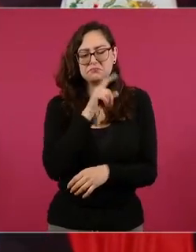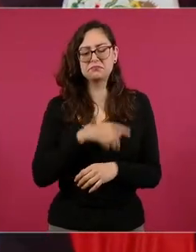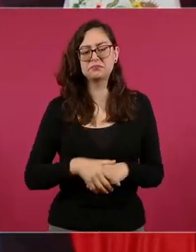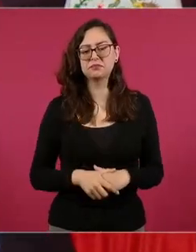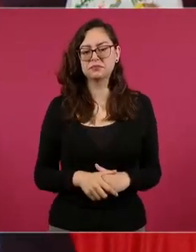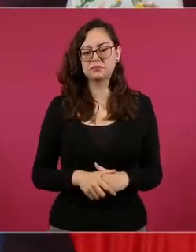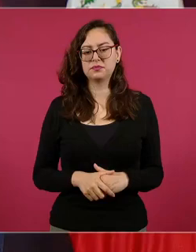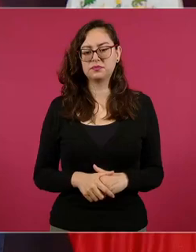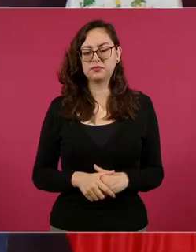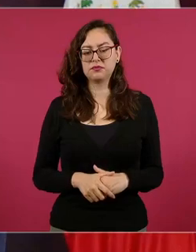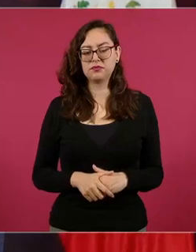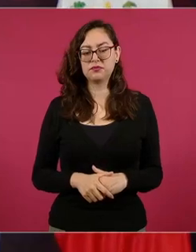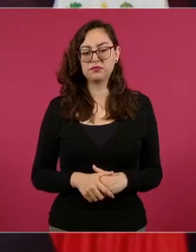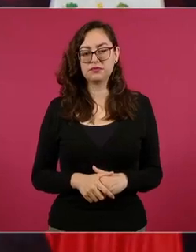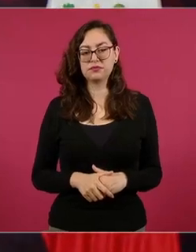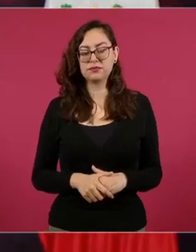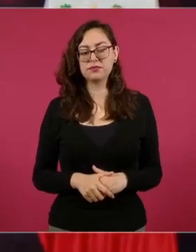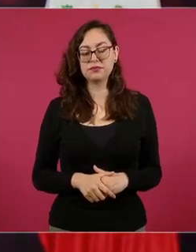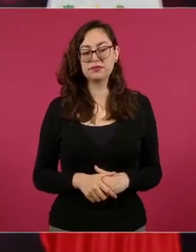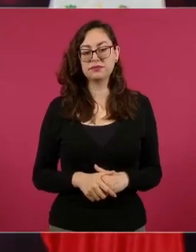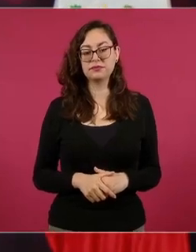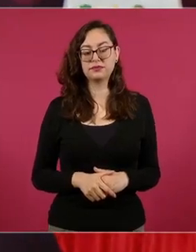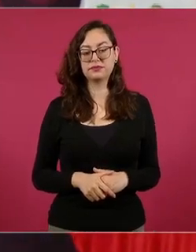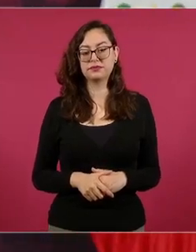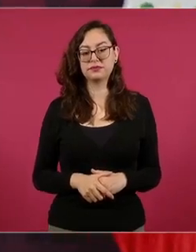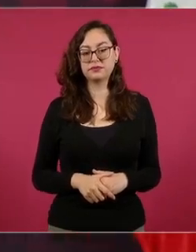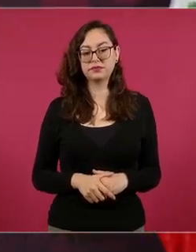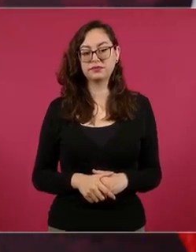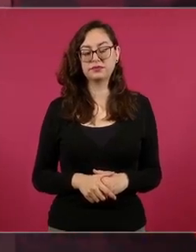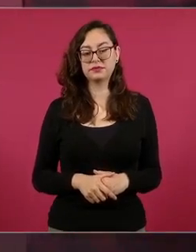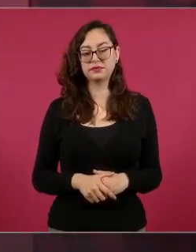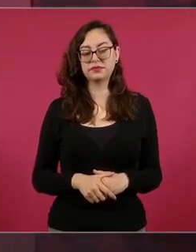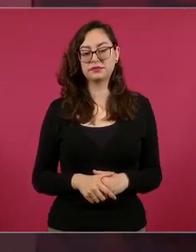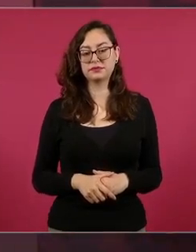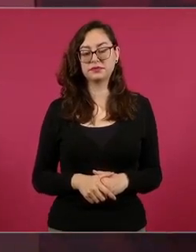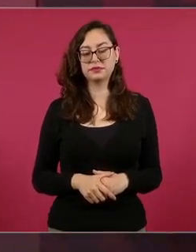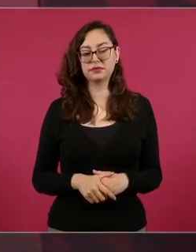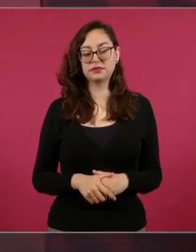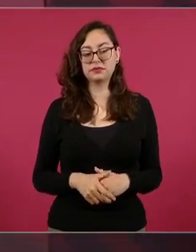Y cuando lo trato aquí, lo que hago es que